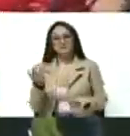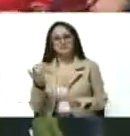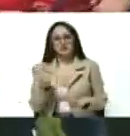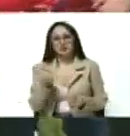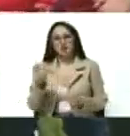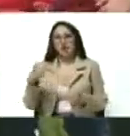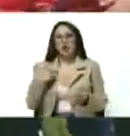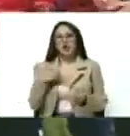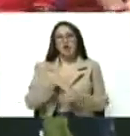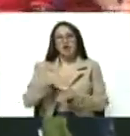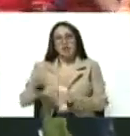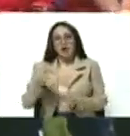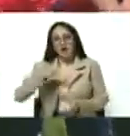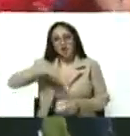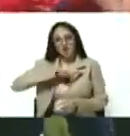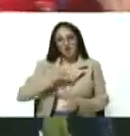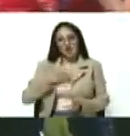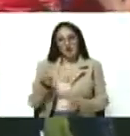dejan gobernar ni 6 añitos.